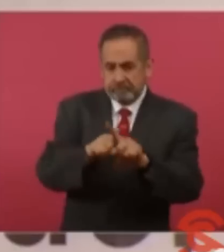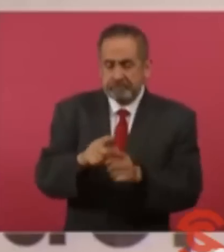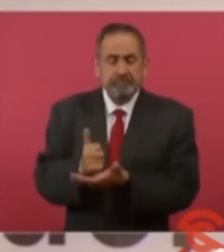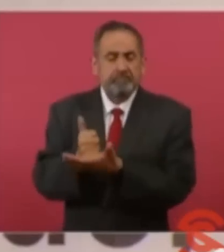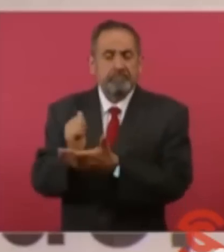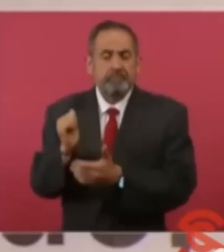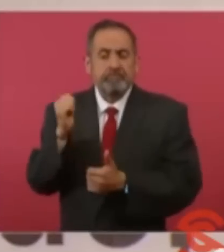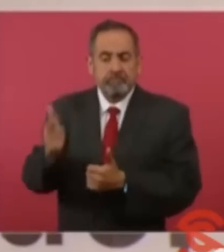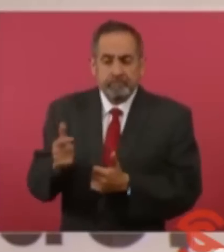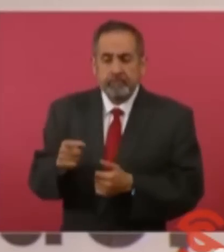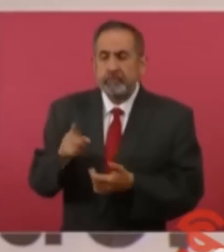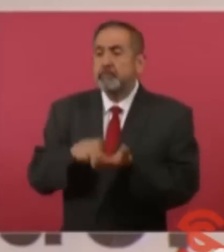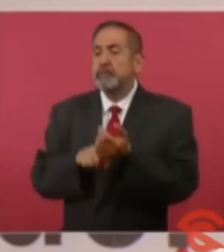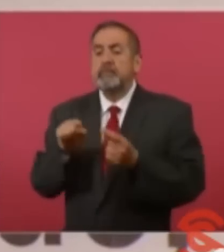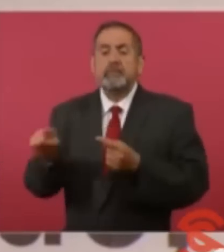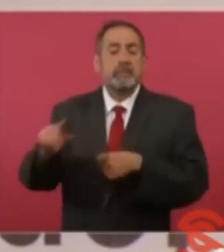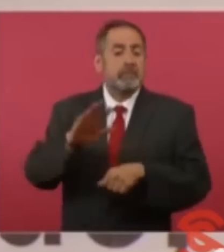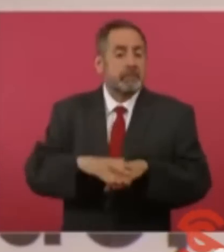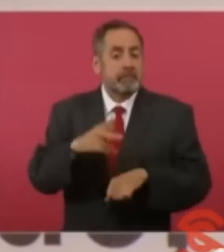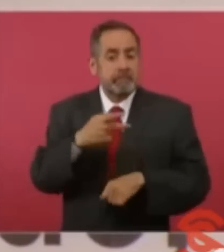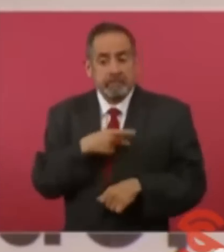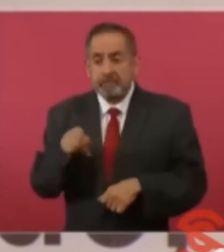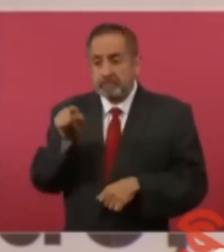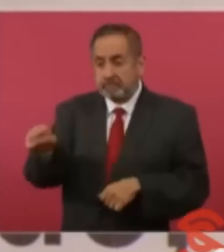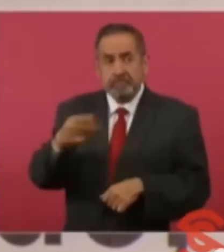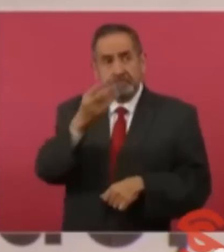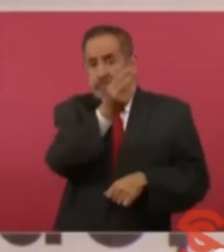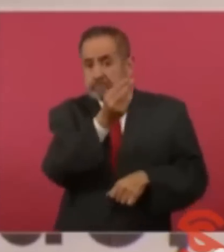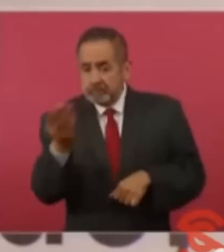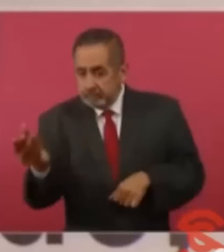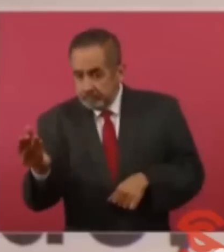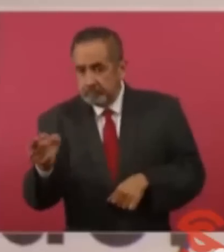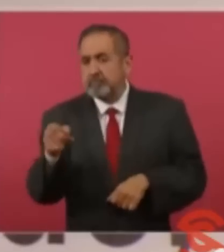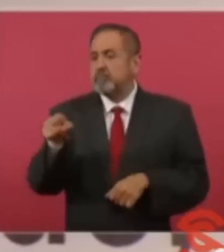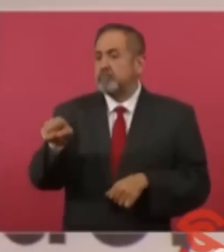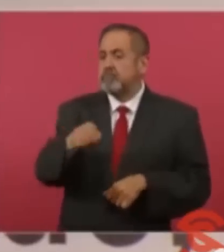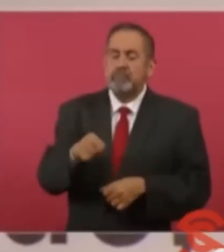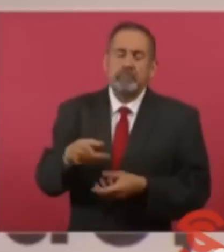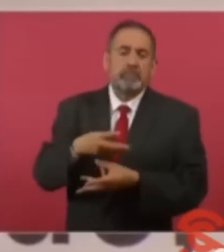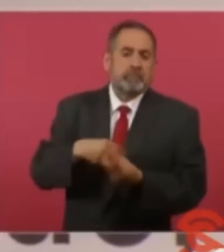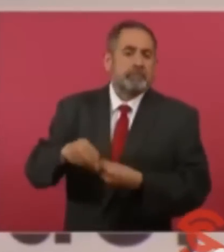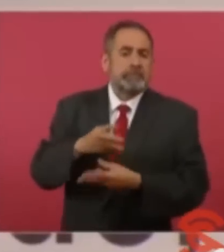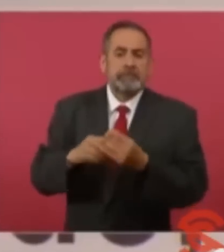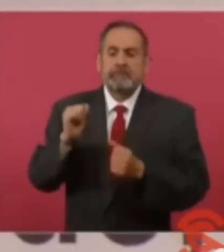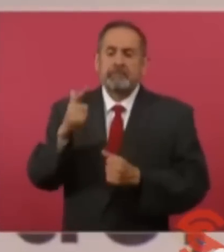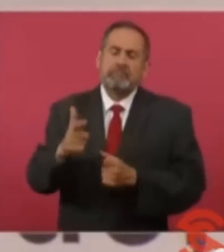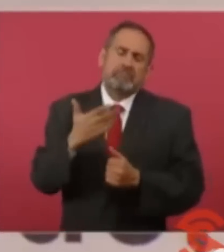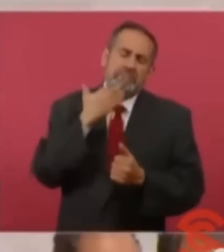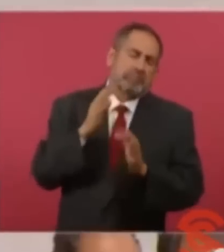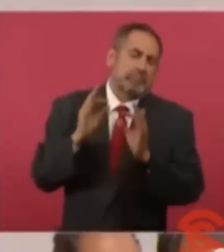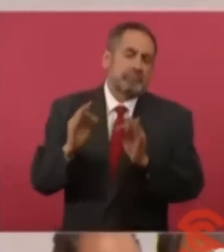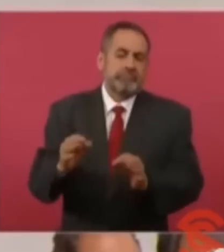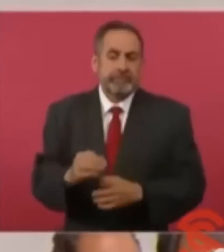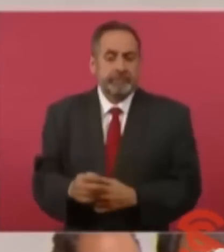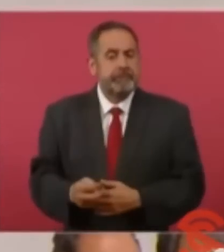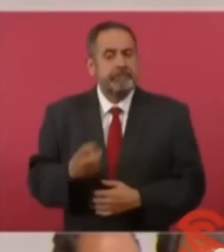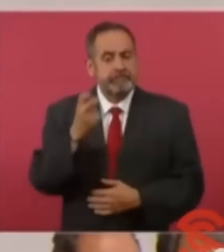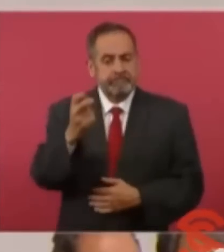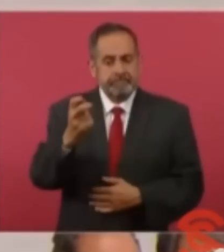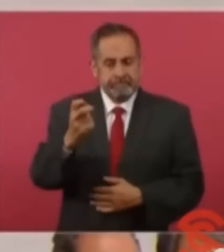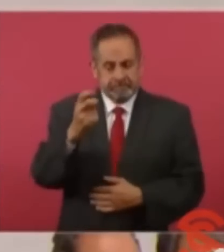las comunidades más pobres y marginadas del país. Por eso, abro